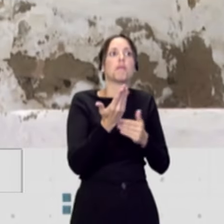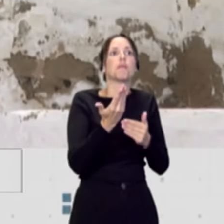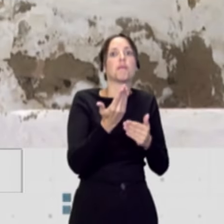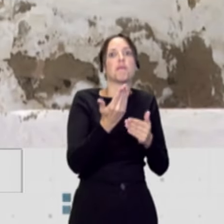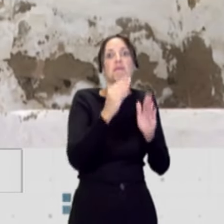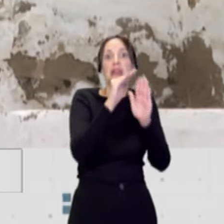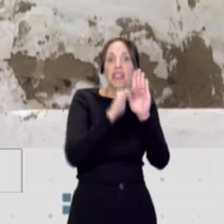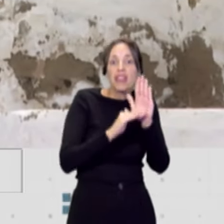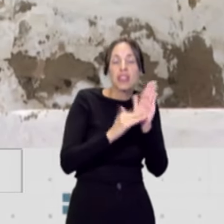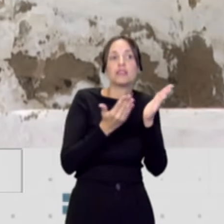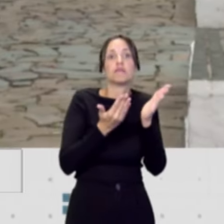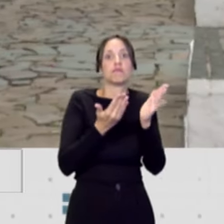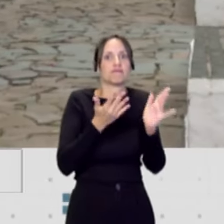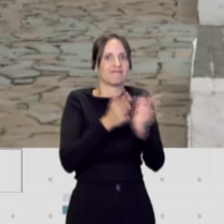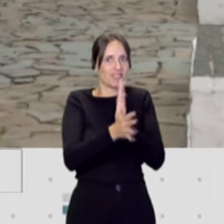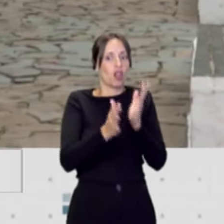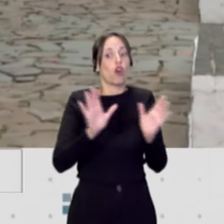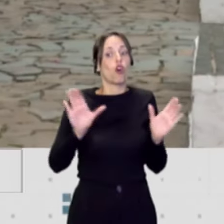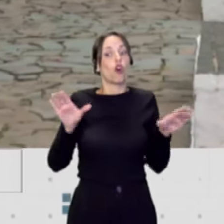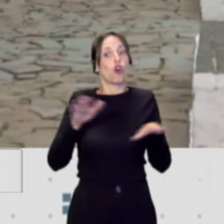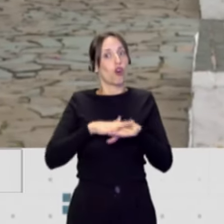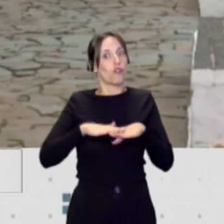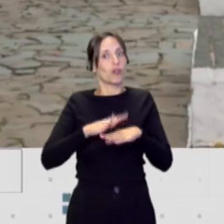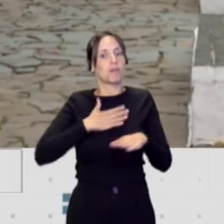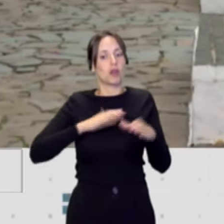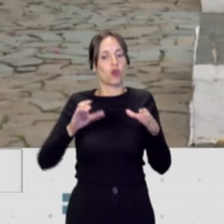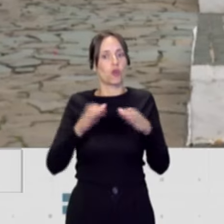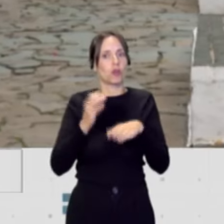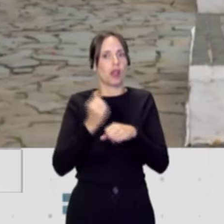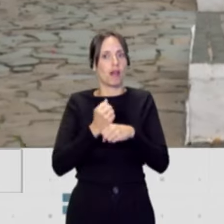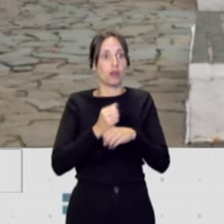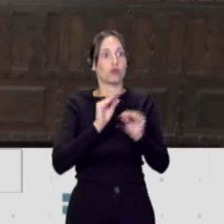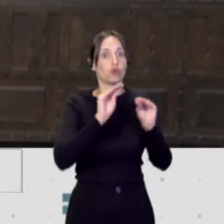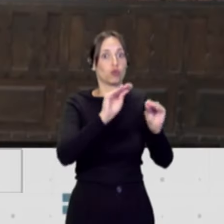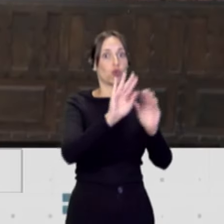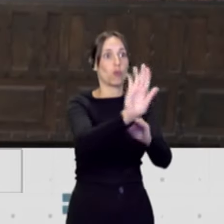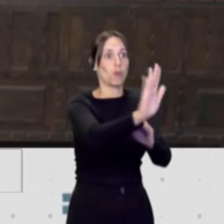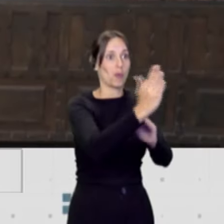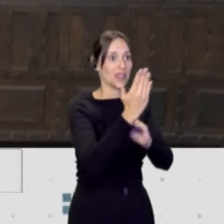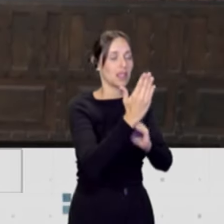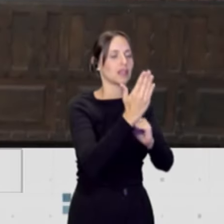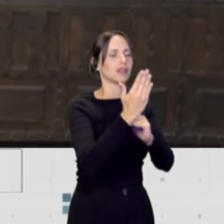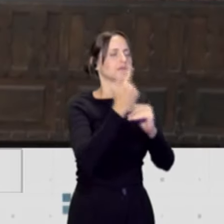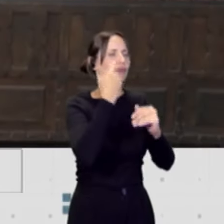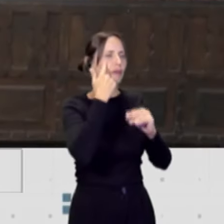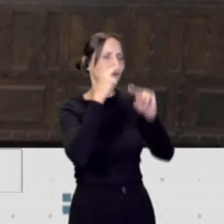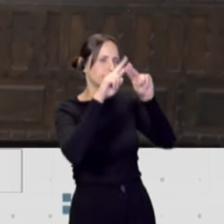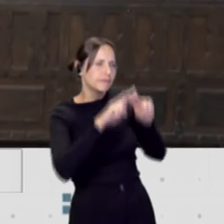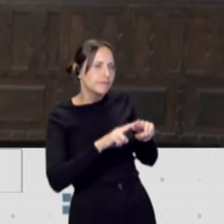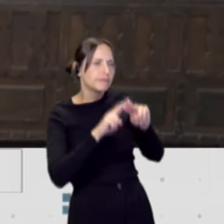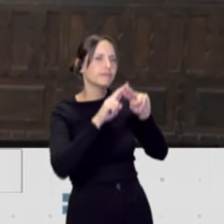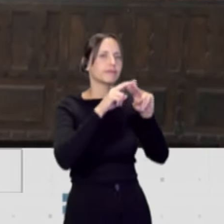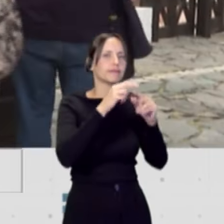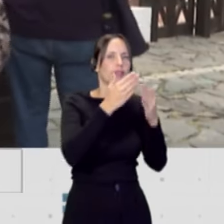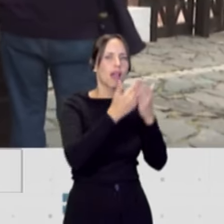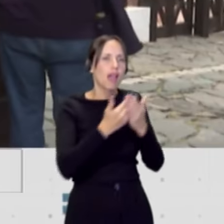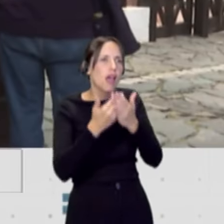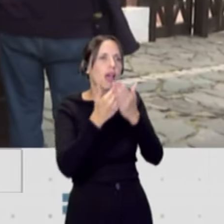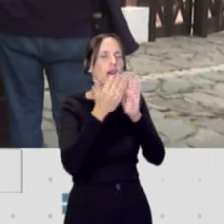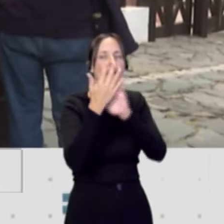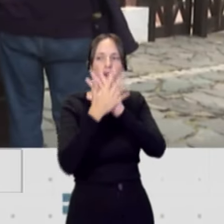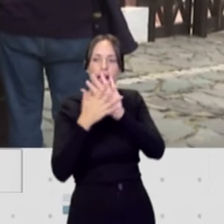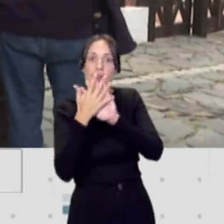el gobierno se ha comprometido en esos grupos de trabajo a estudiarlas y a poder en su caso incluirlas o tenerlas en cuenta.